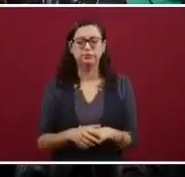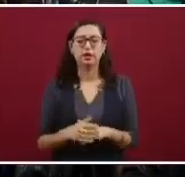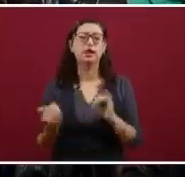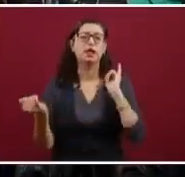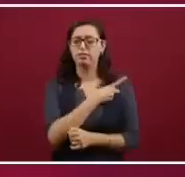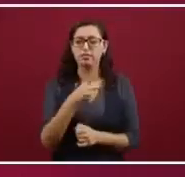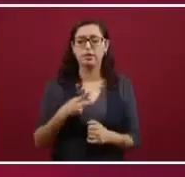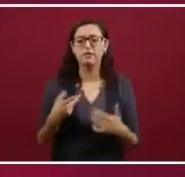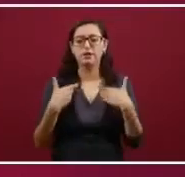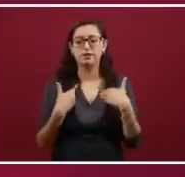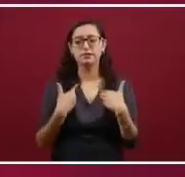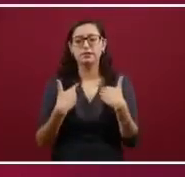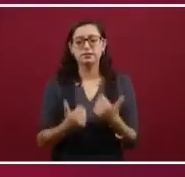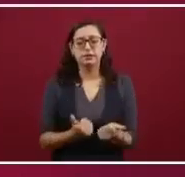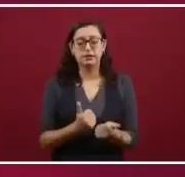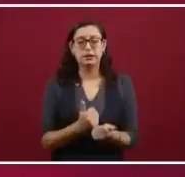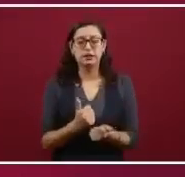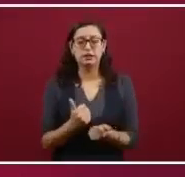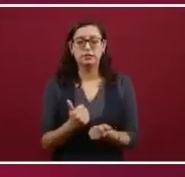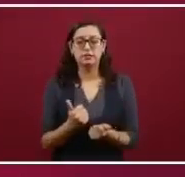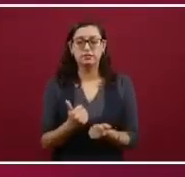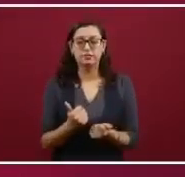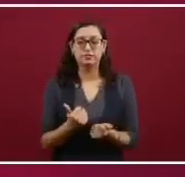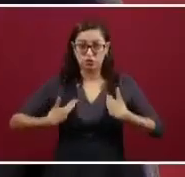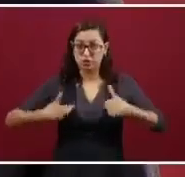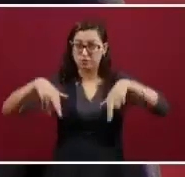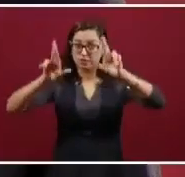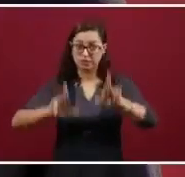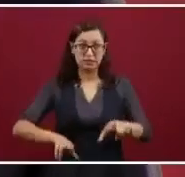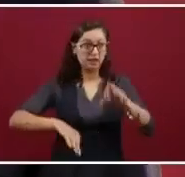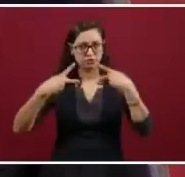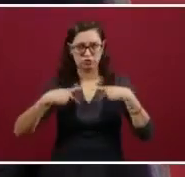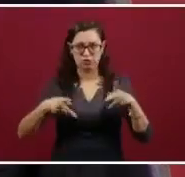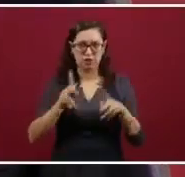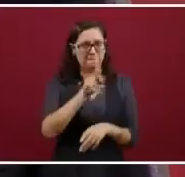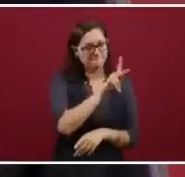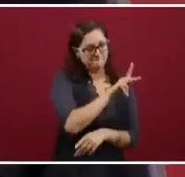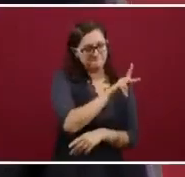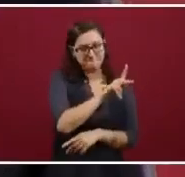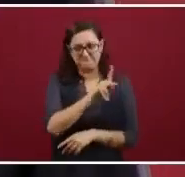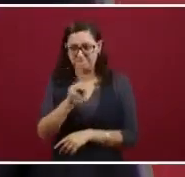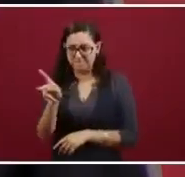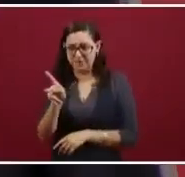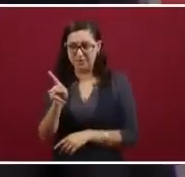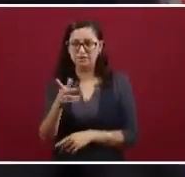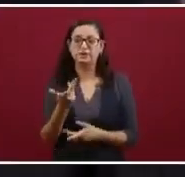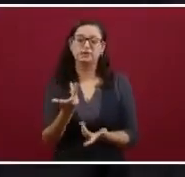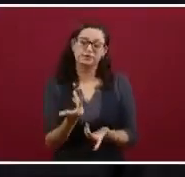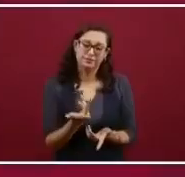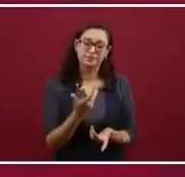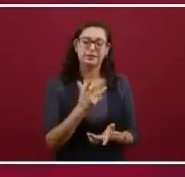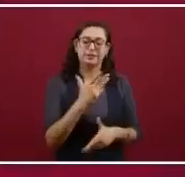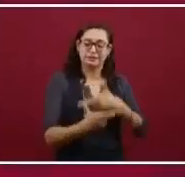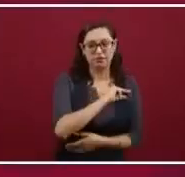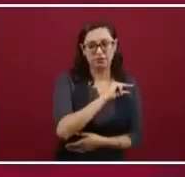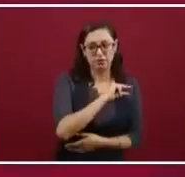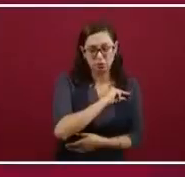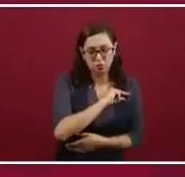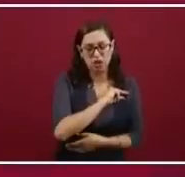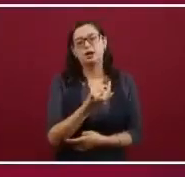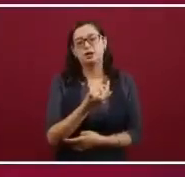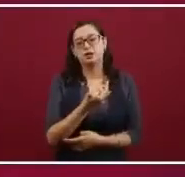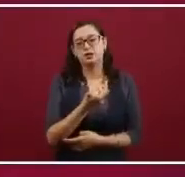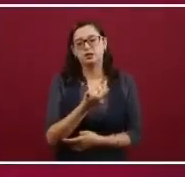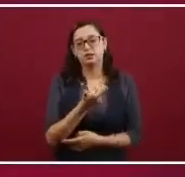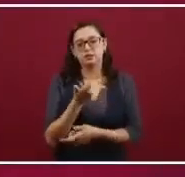se entienda de que el gobierno representa a todos, representa a los que prestan servicio y representa también a los